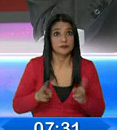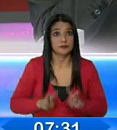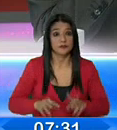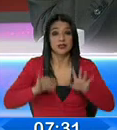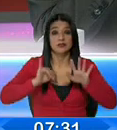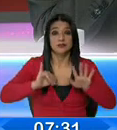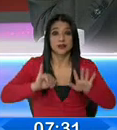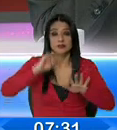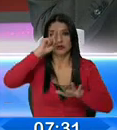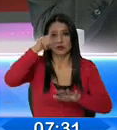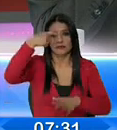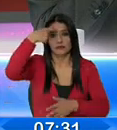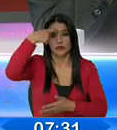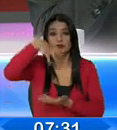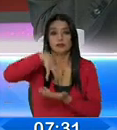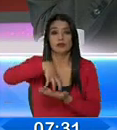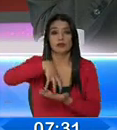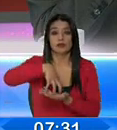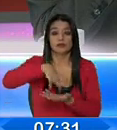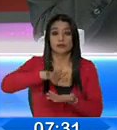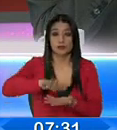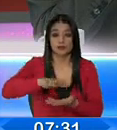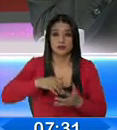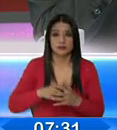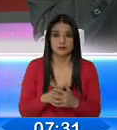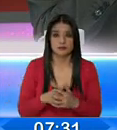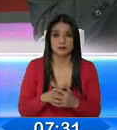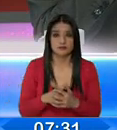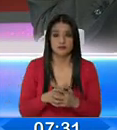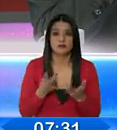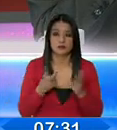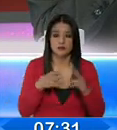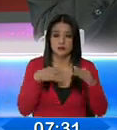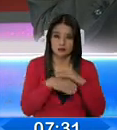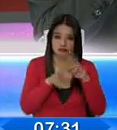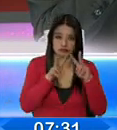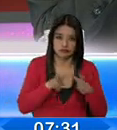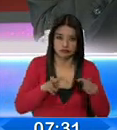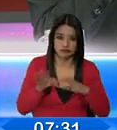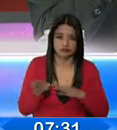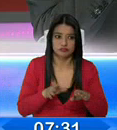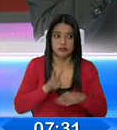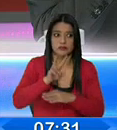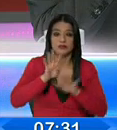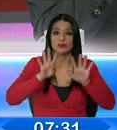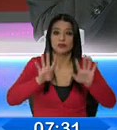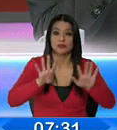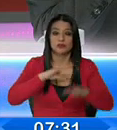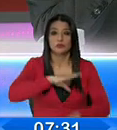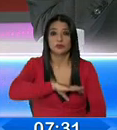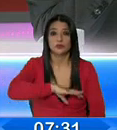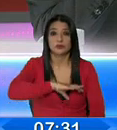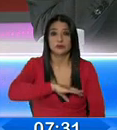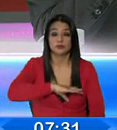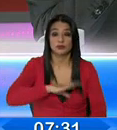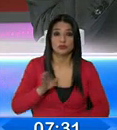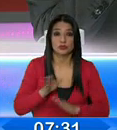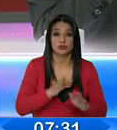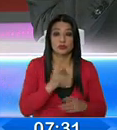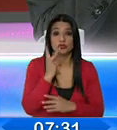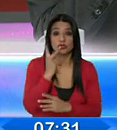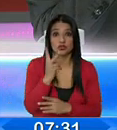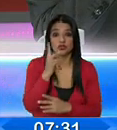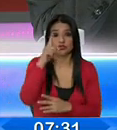GATS provinciales, estamos interviniendo también en 29 municipios y en 2